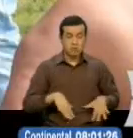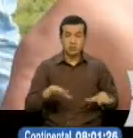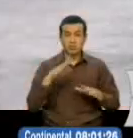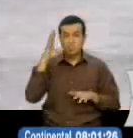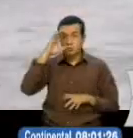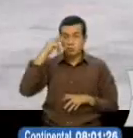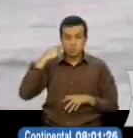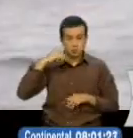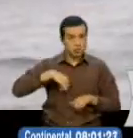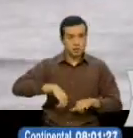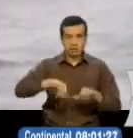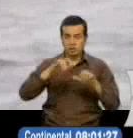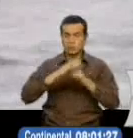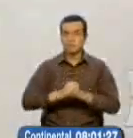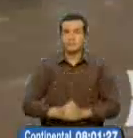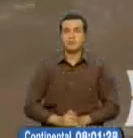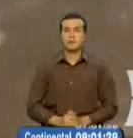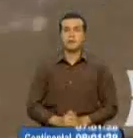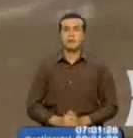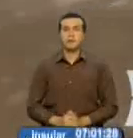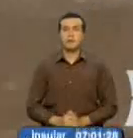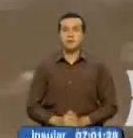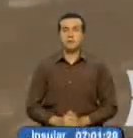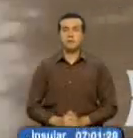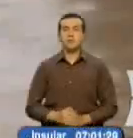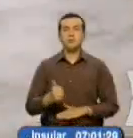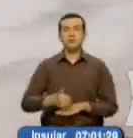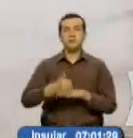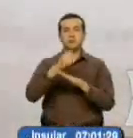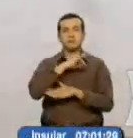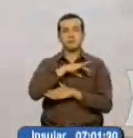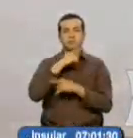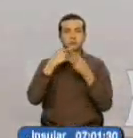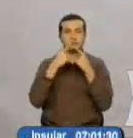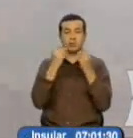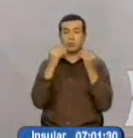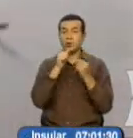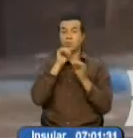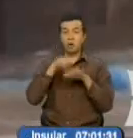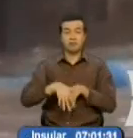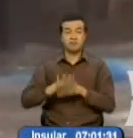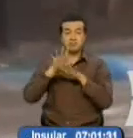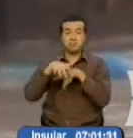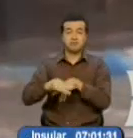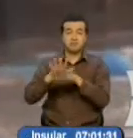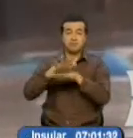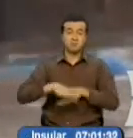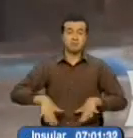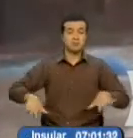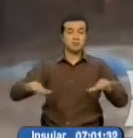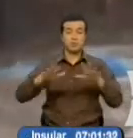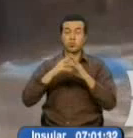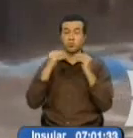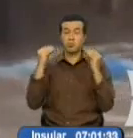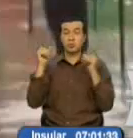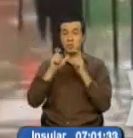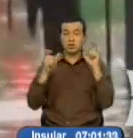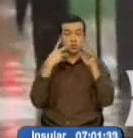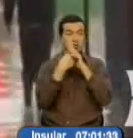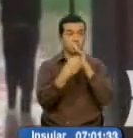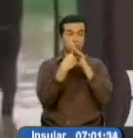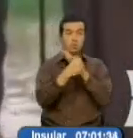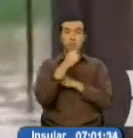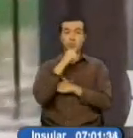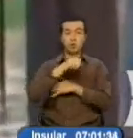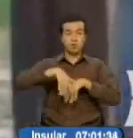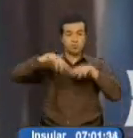labores de rescate continúan. Autoridades de Chile reportan grandes marejadas en algunas regiones del país, al igual que decenas de evacuados por el temporal